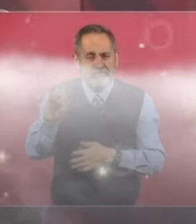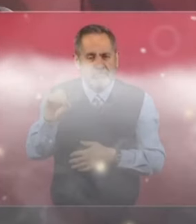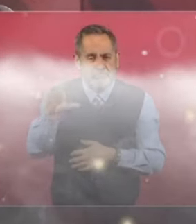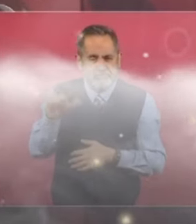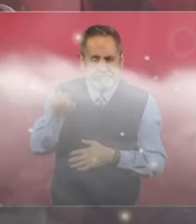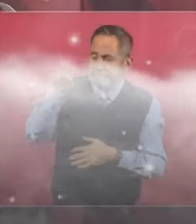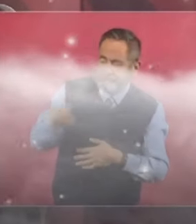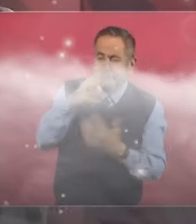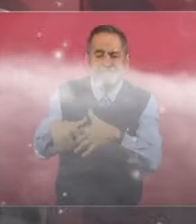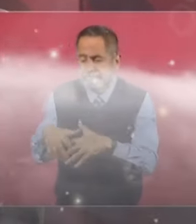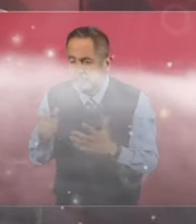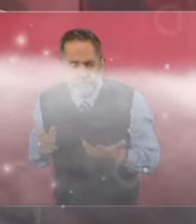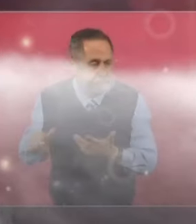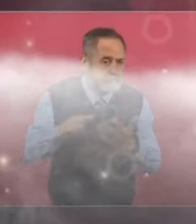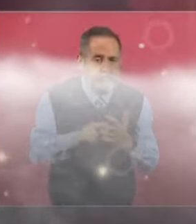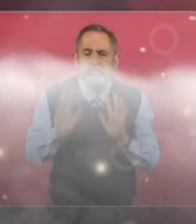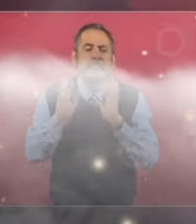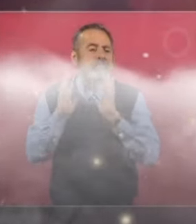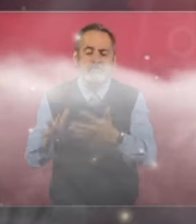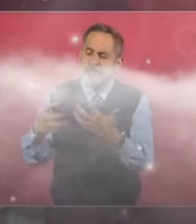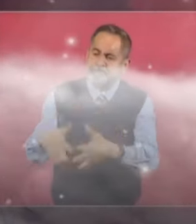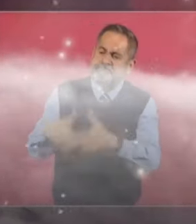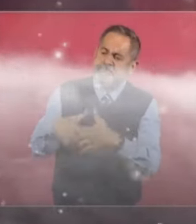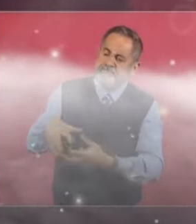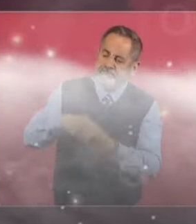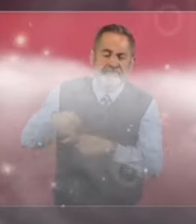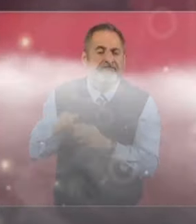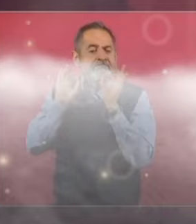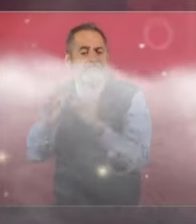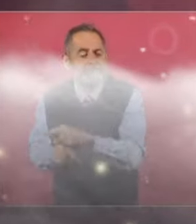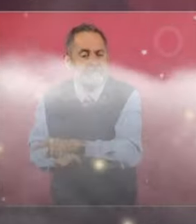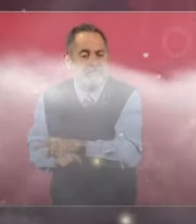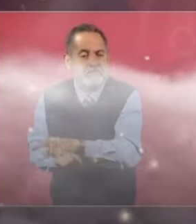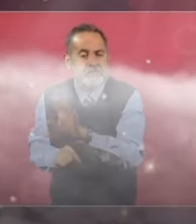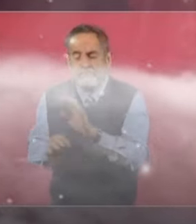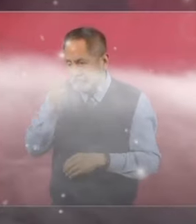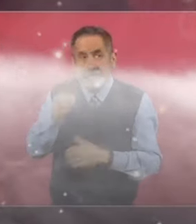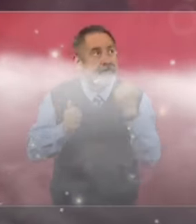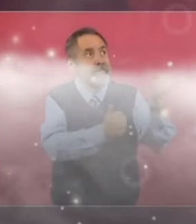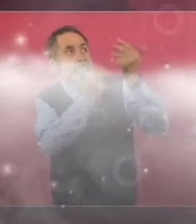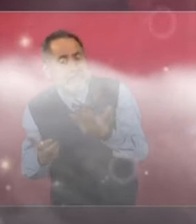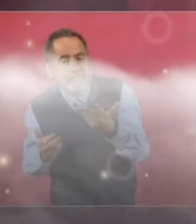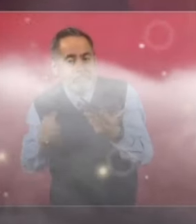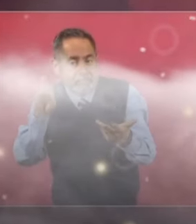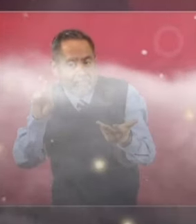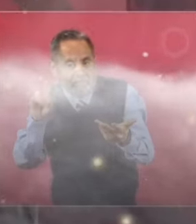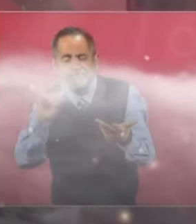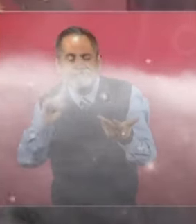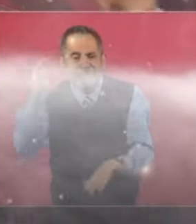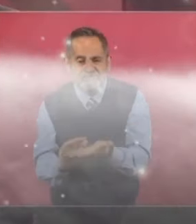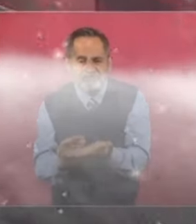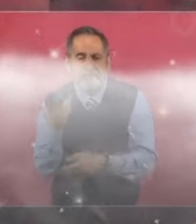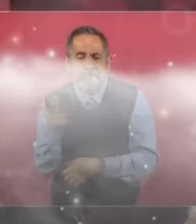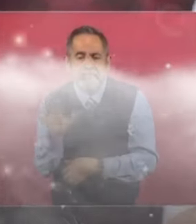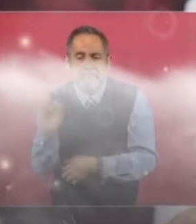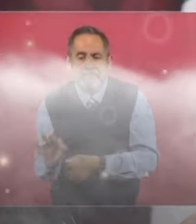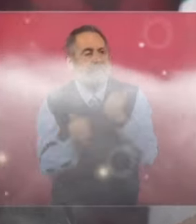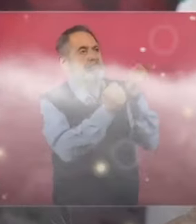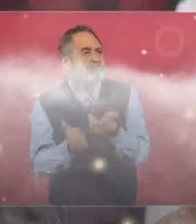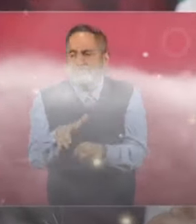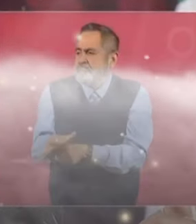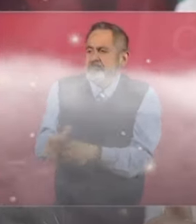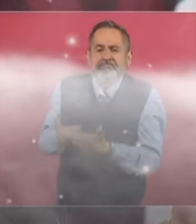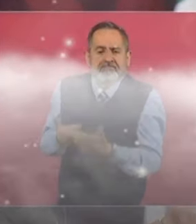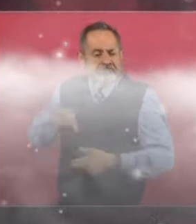Bocas, pues ya estamos importando solo el 10% de las gasolinas. Del 90%